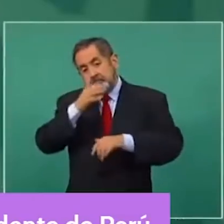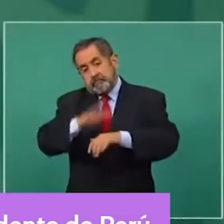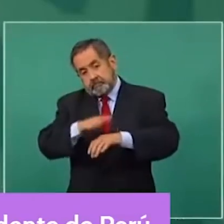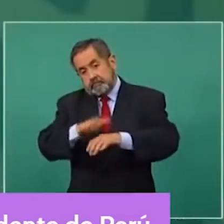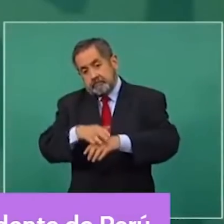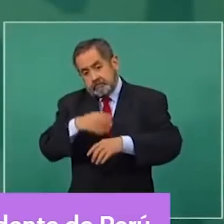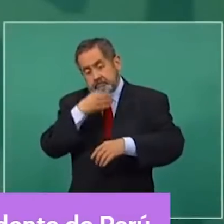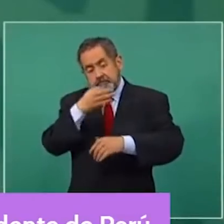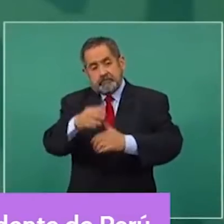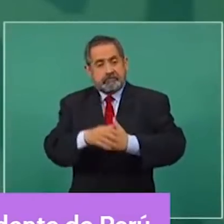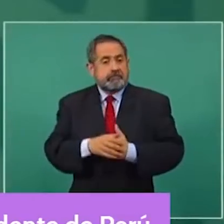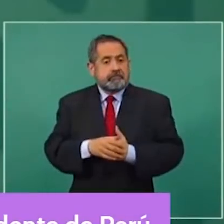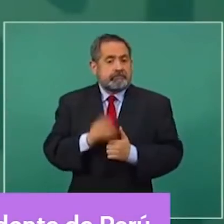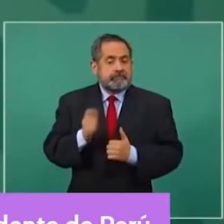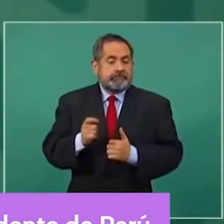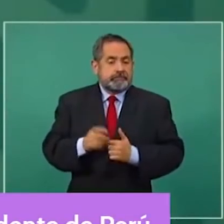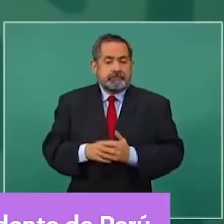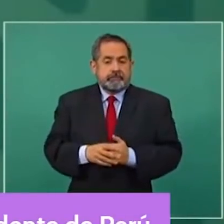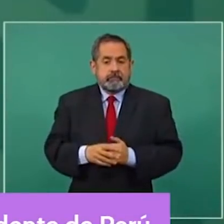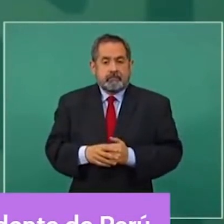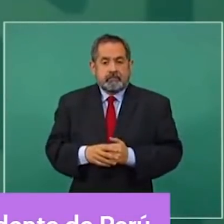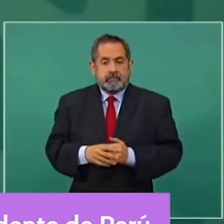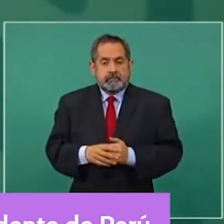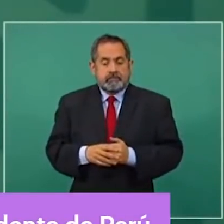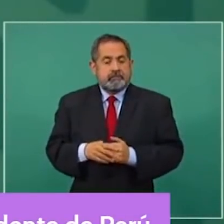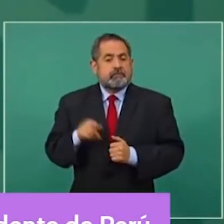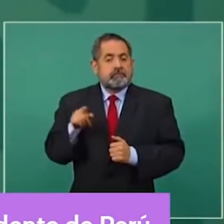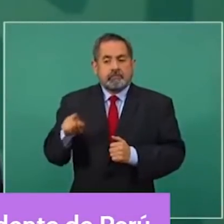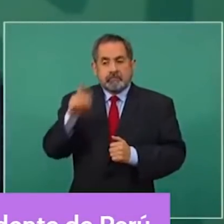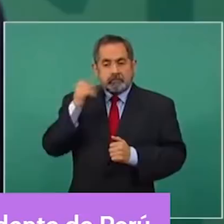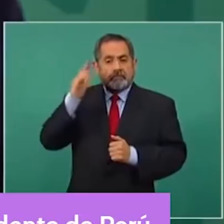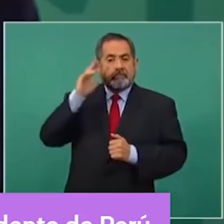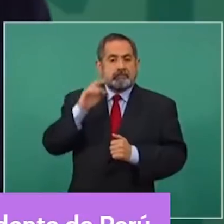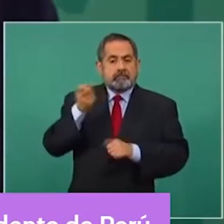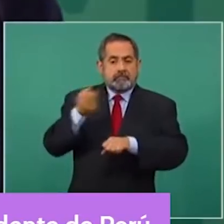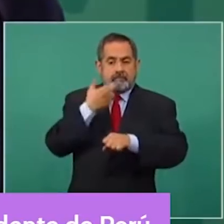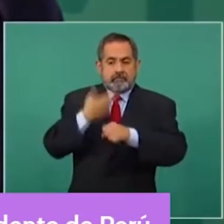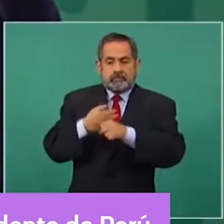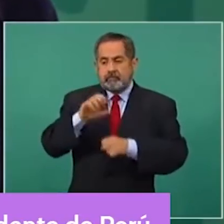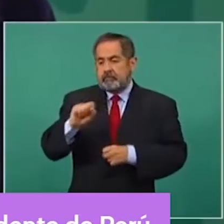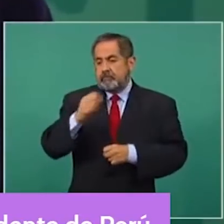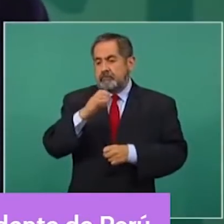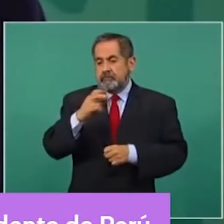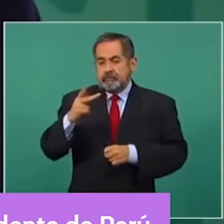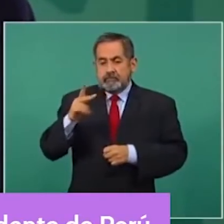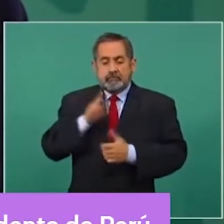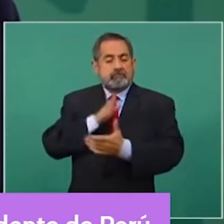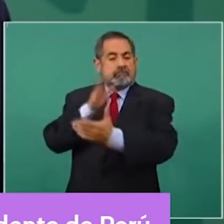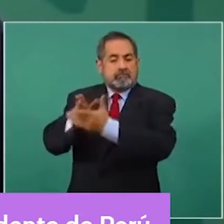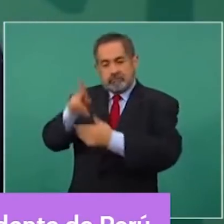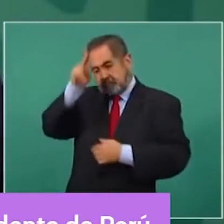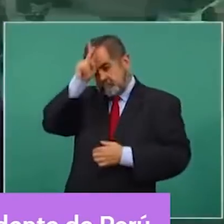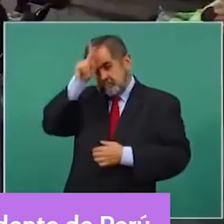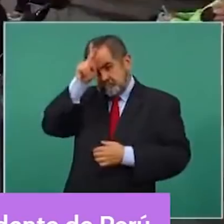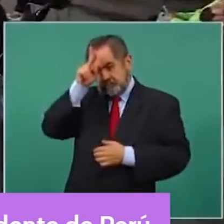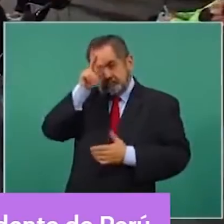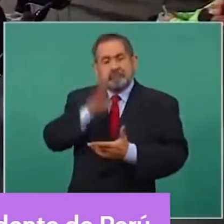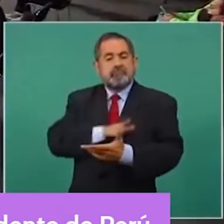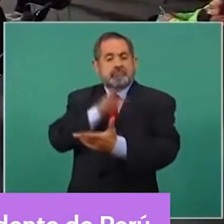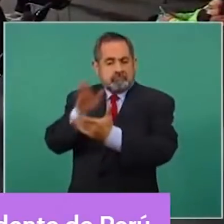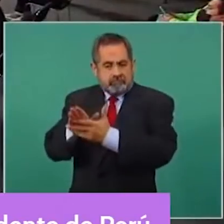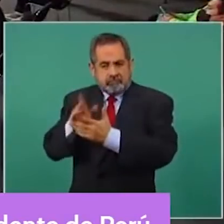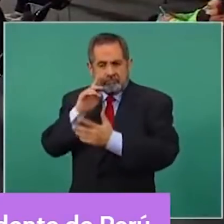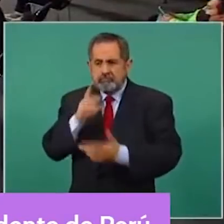decirles que fue el secretario de Hacienda a Perú